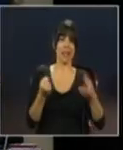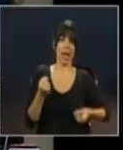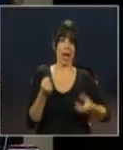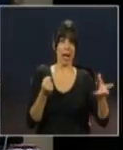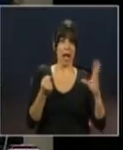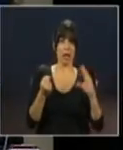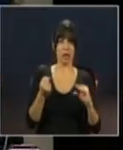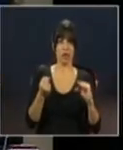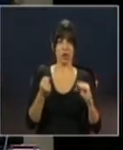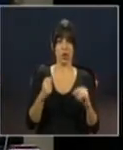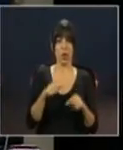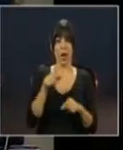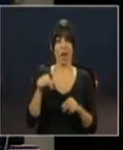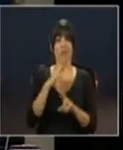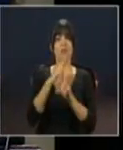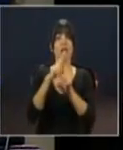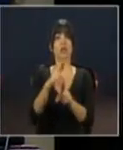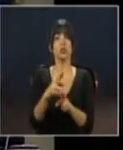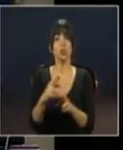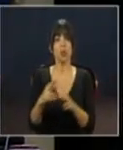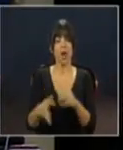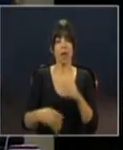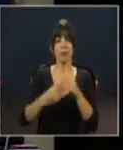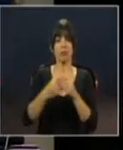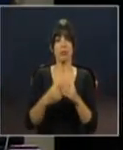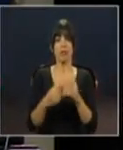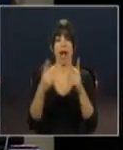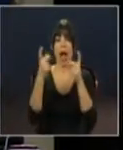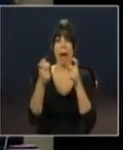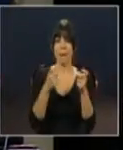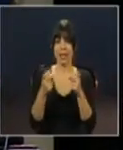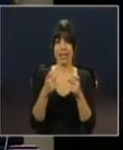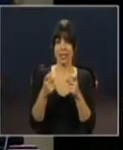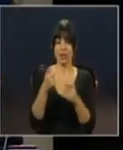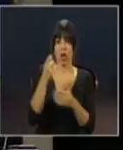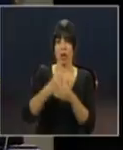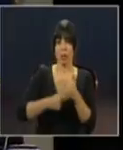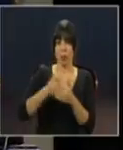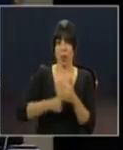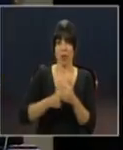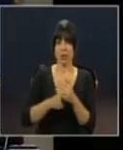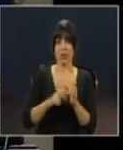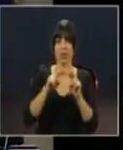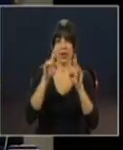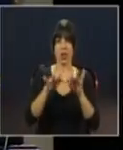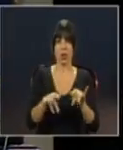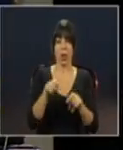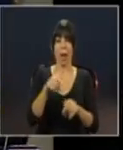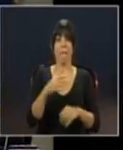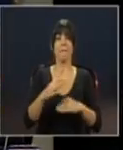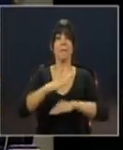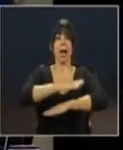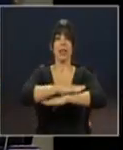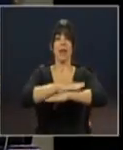estos resultados incidió la introducción de la Administración Tributaria Virtual, plataforma que facilita el proceso de declaración de impuesto de